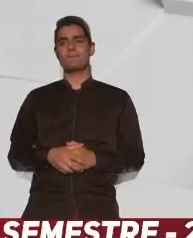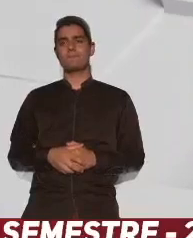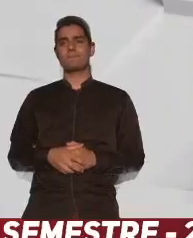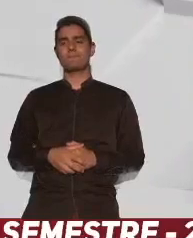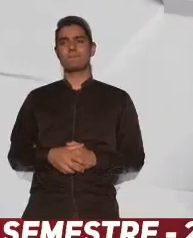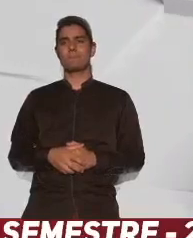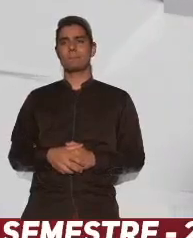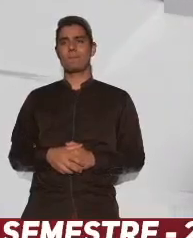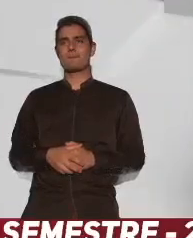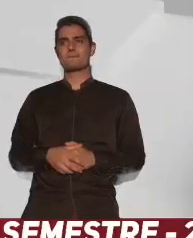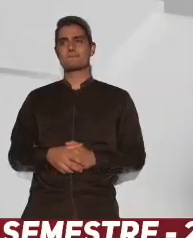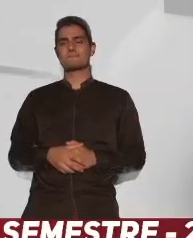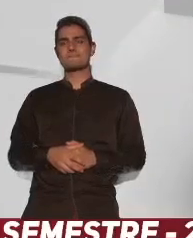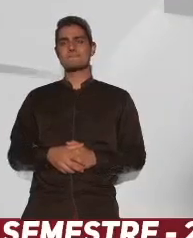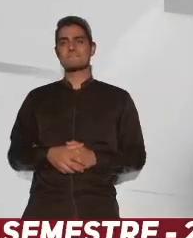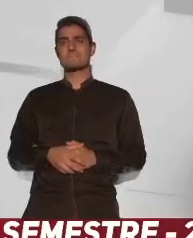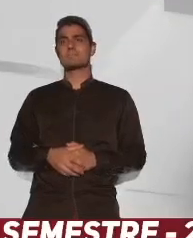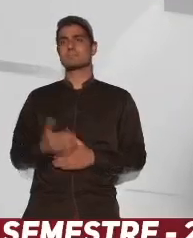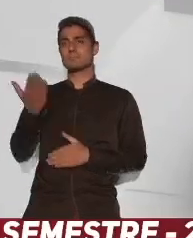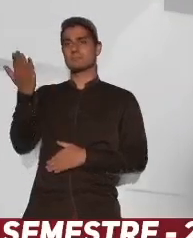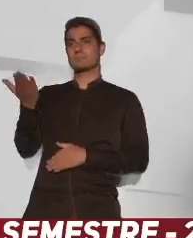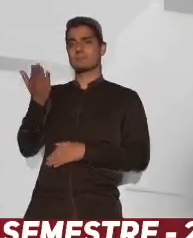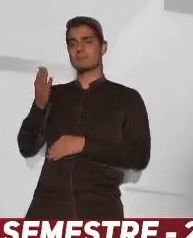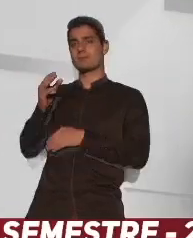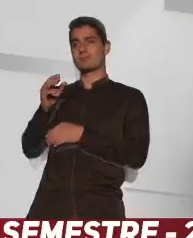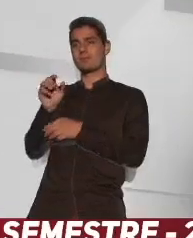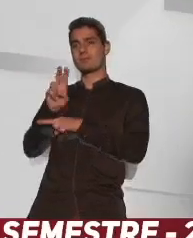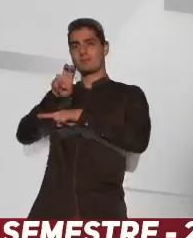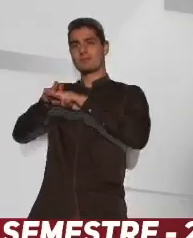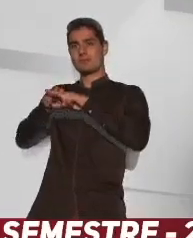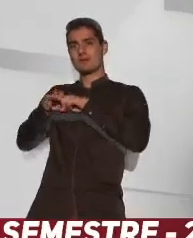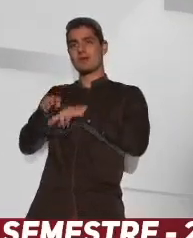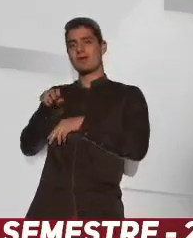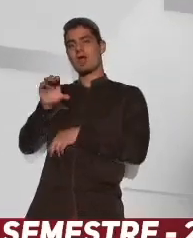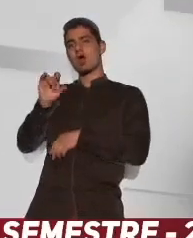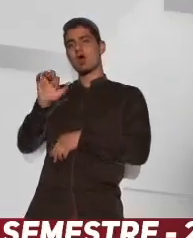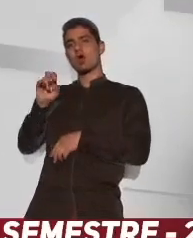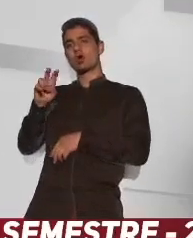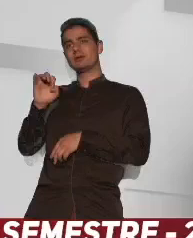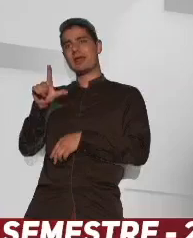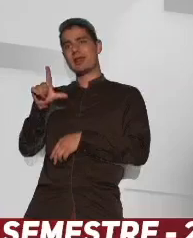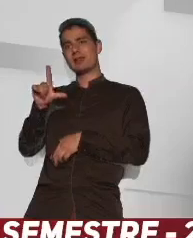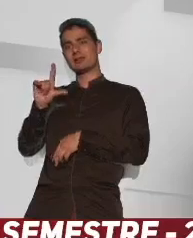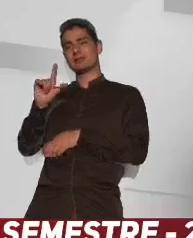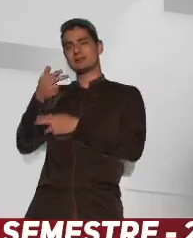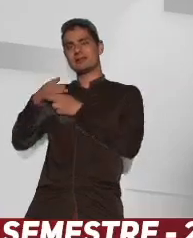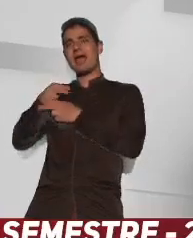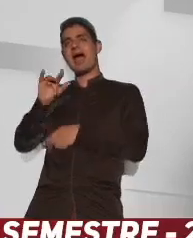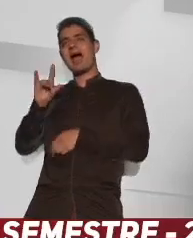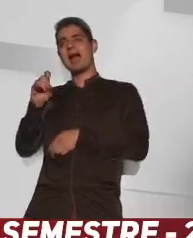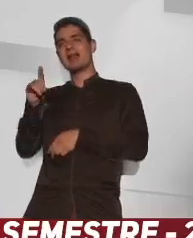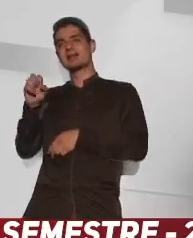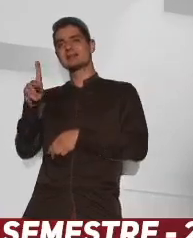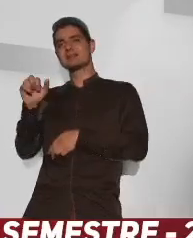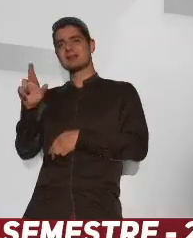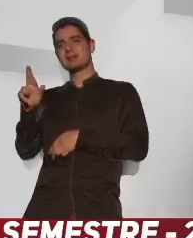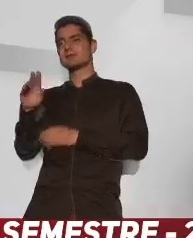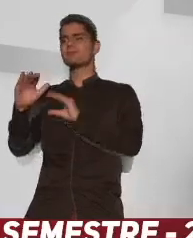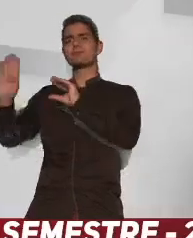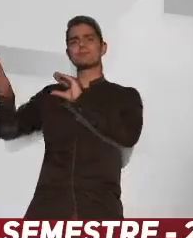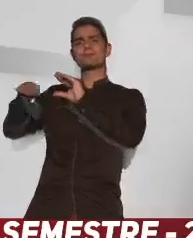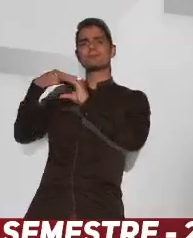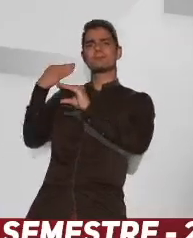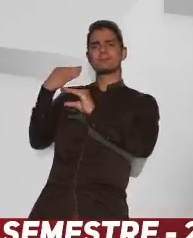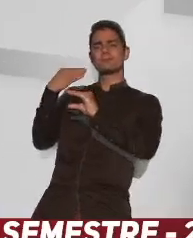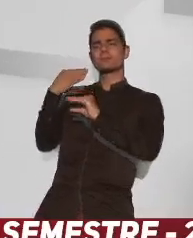Precisamente, coronel Alexander Hoyos, tenemos una pregunta que llega al correo. Es de Jessica Castaño, el correo